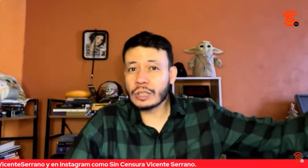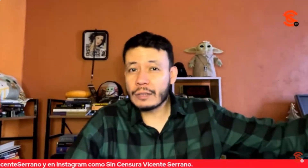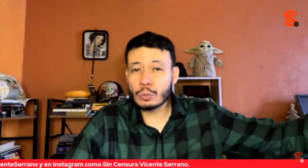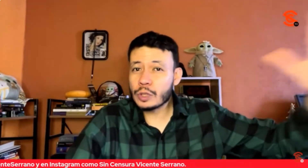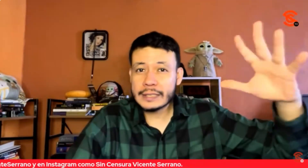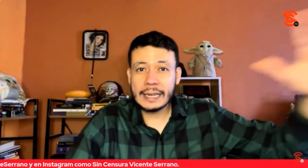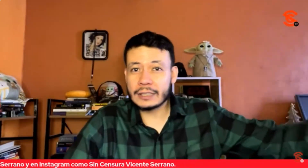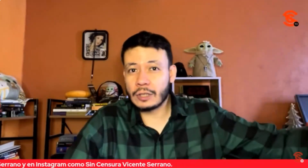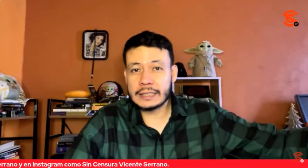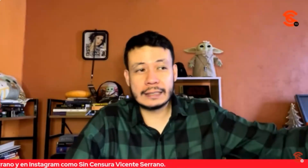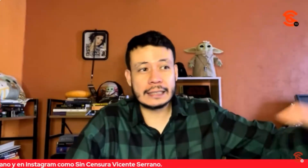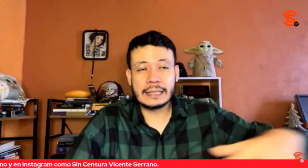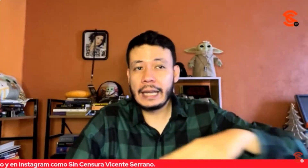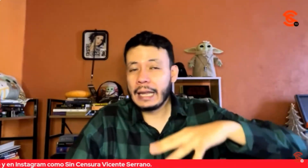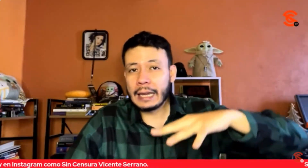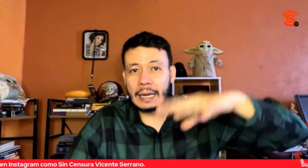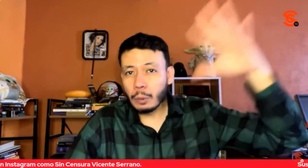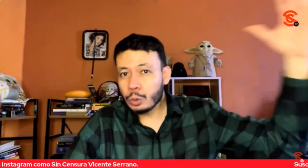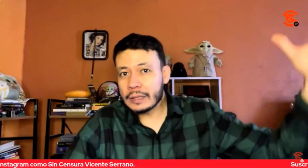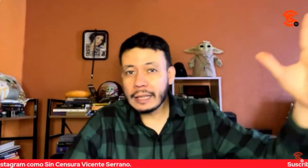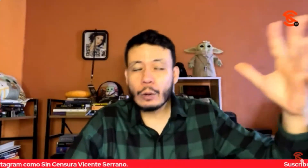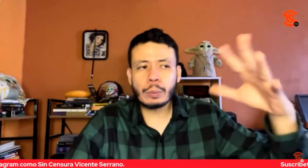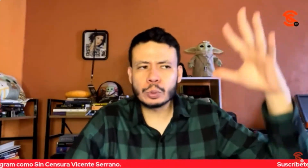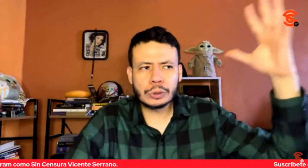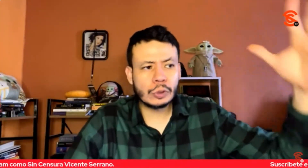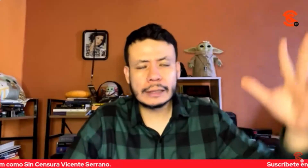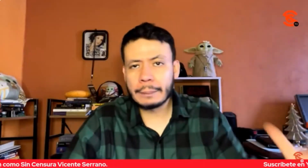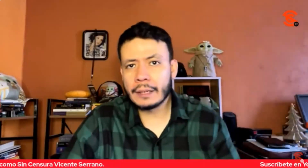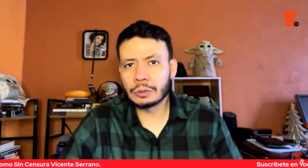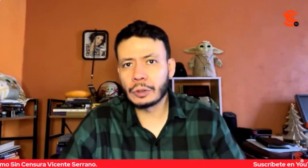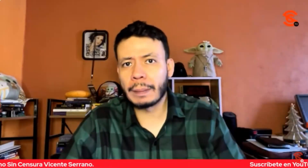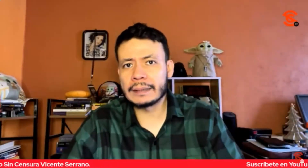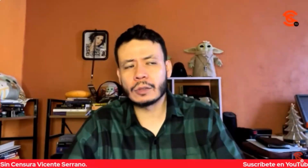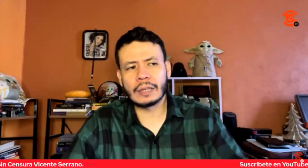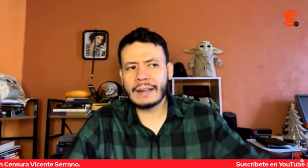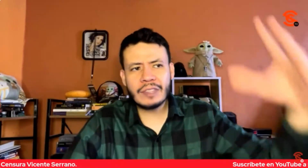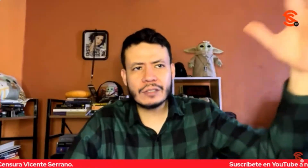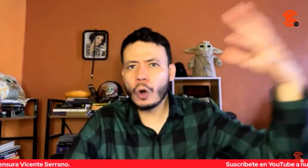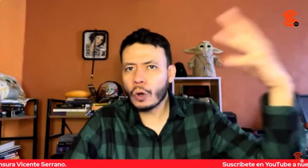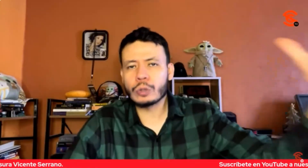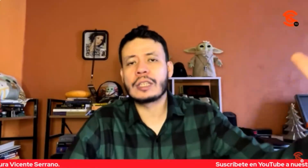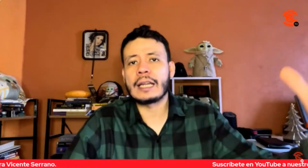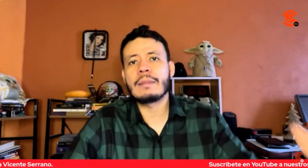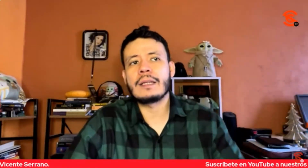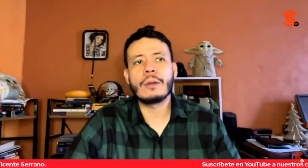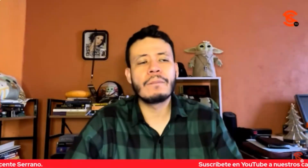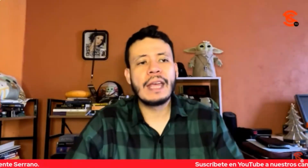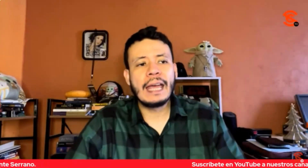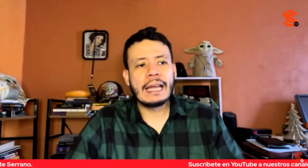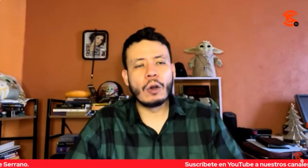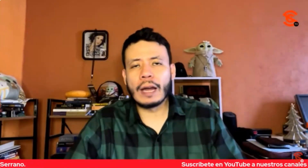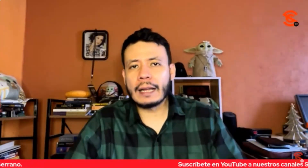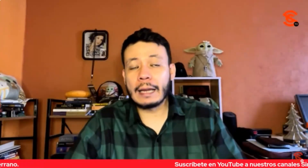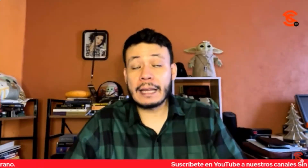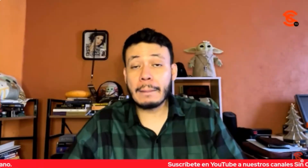muchos años, muchas generaciones atrás en el mundo entero y por supuesto que también en nuestro país, con grandes logros que han